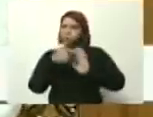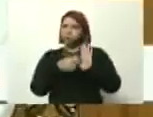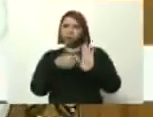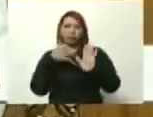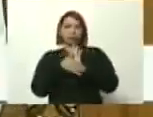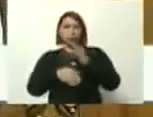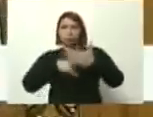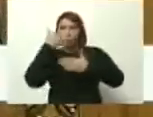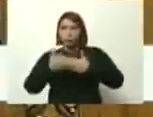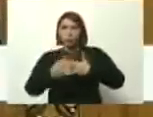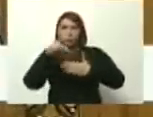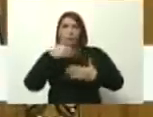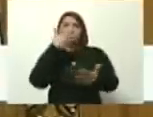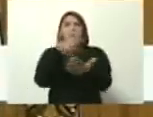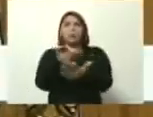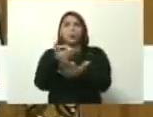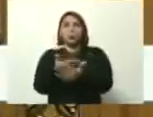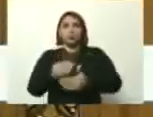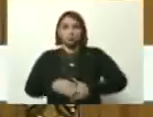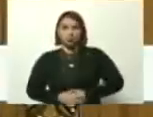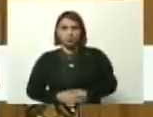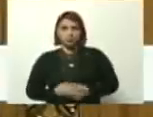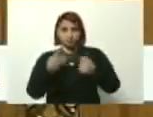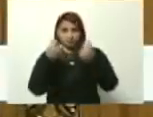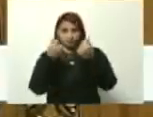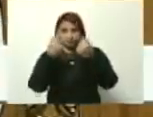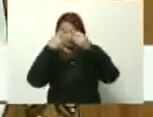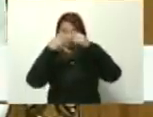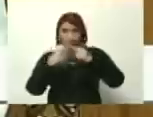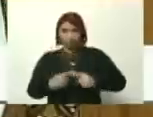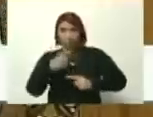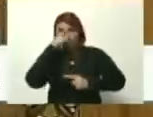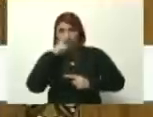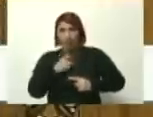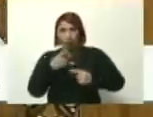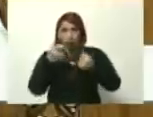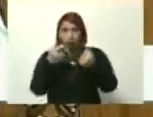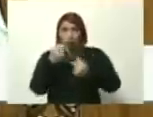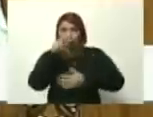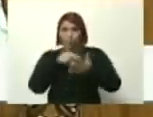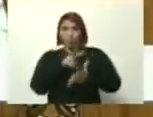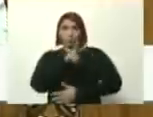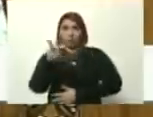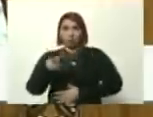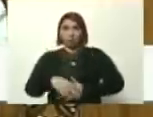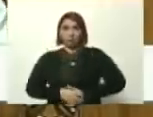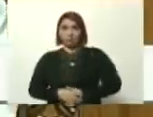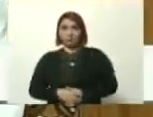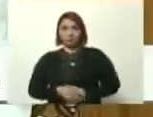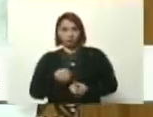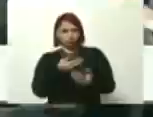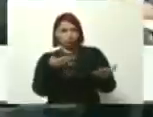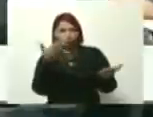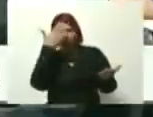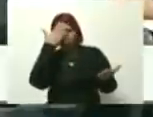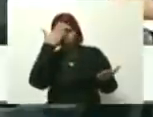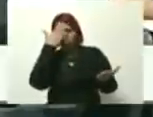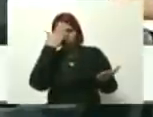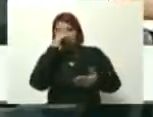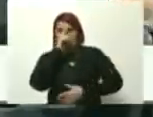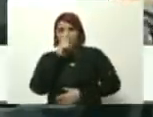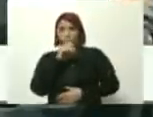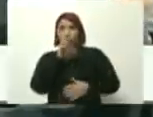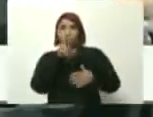el proyecto y la propuesta de presupuesto para el año fiscal 2022. Ustedes saben que en el